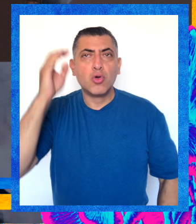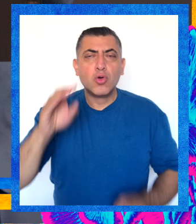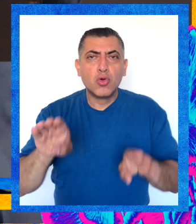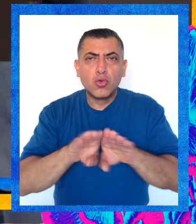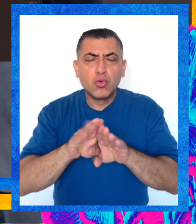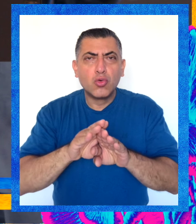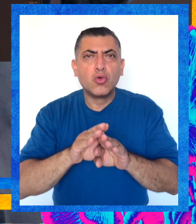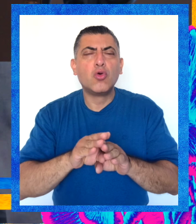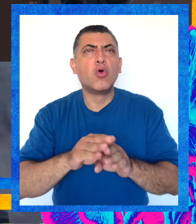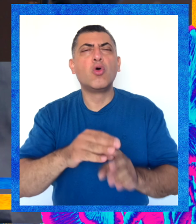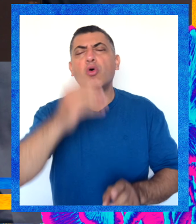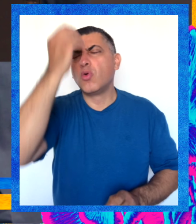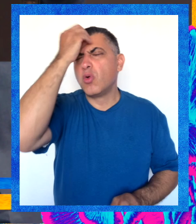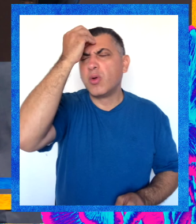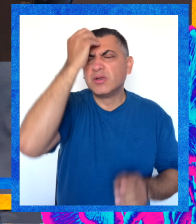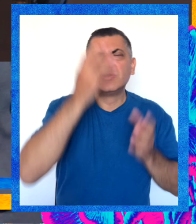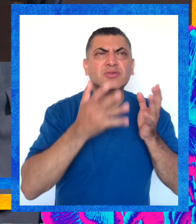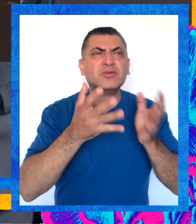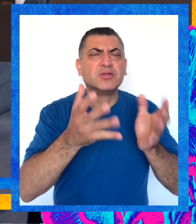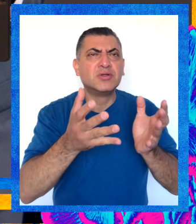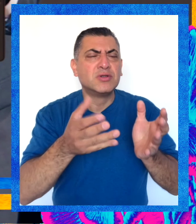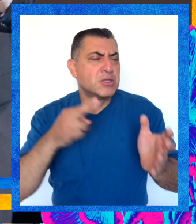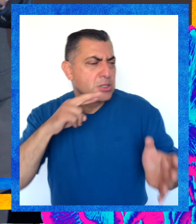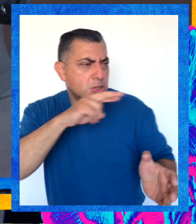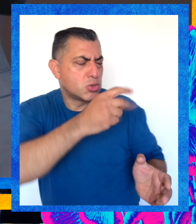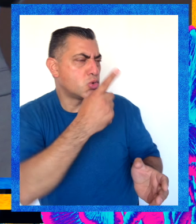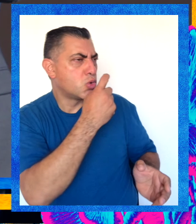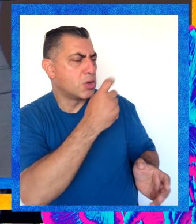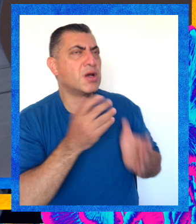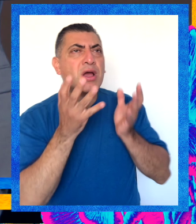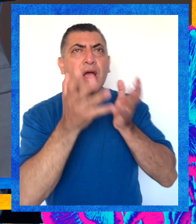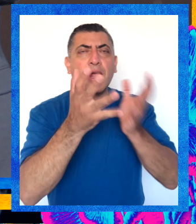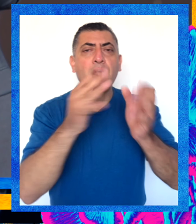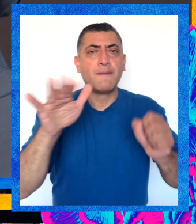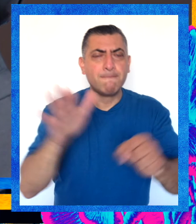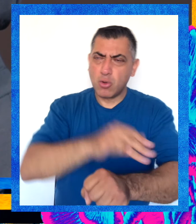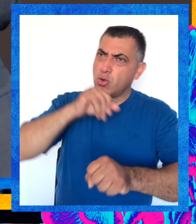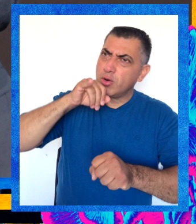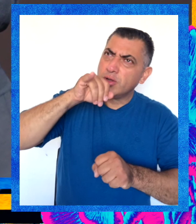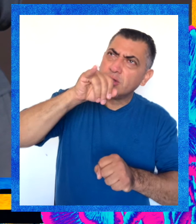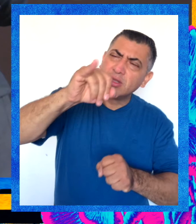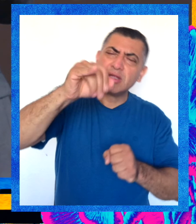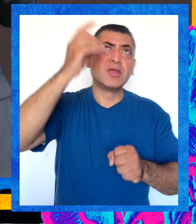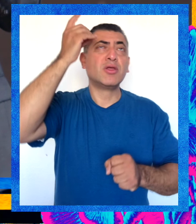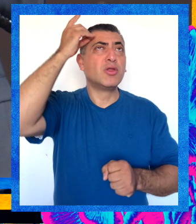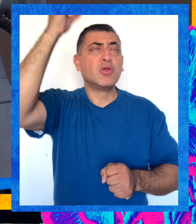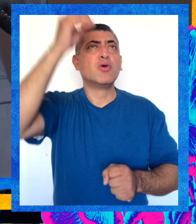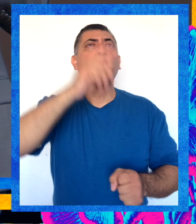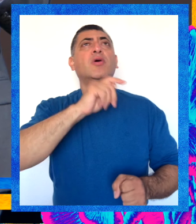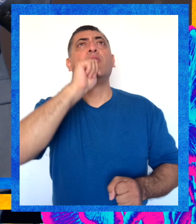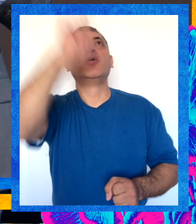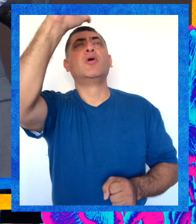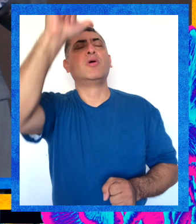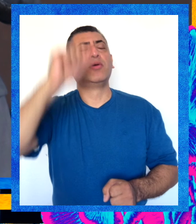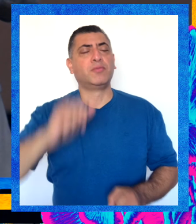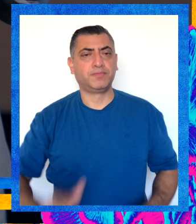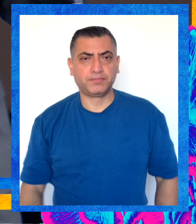siervo brama por las corrientes de las aguas así clama por ti oh dios el alma mía